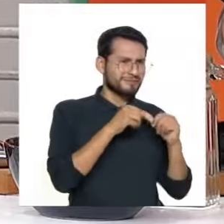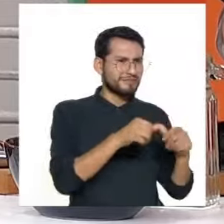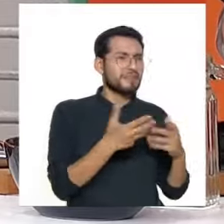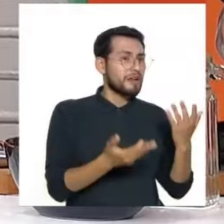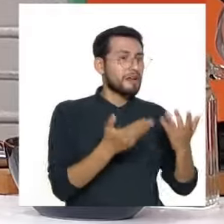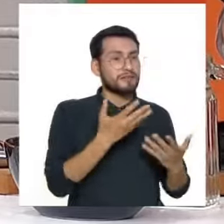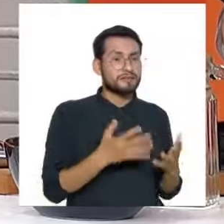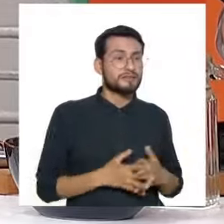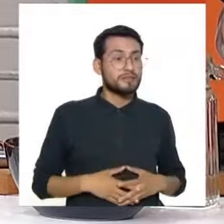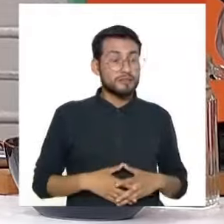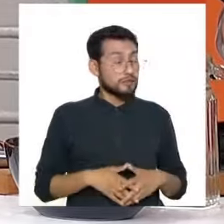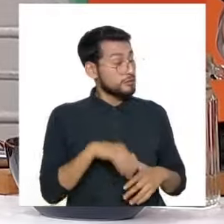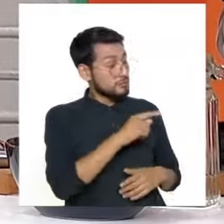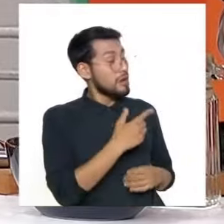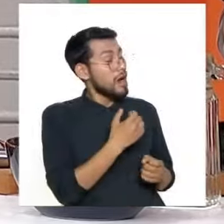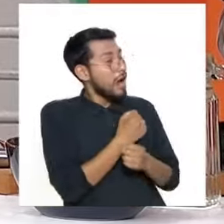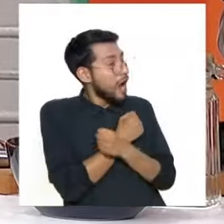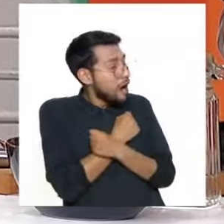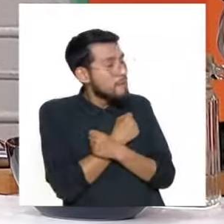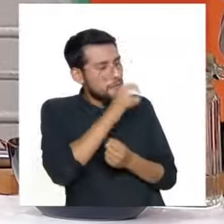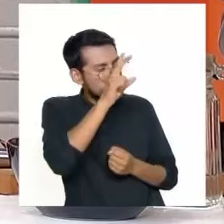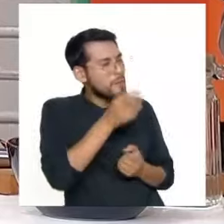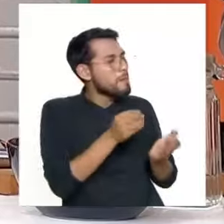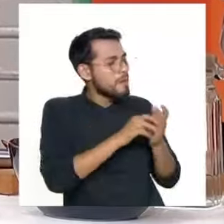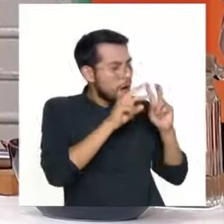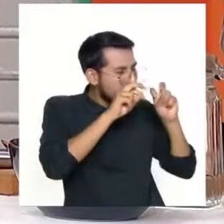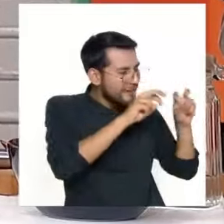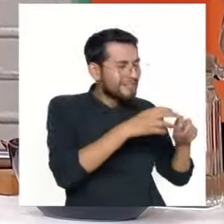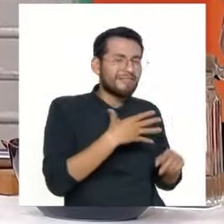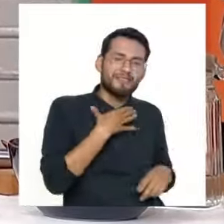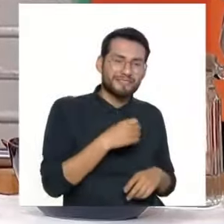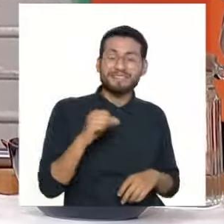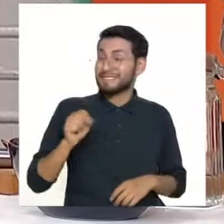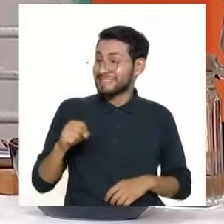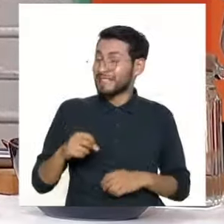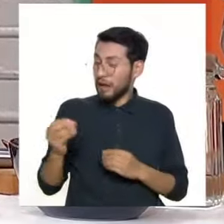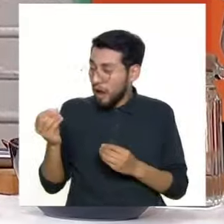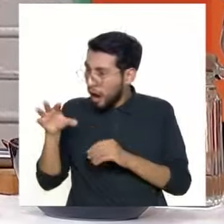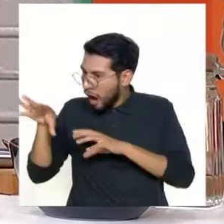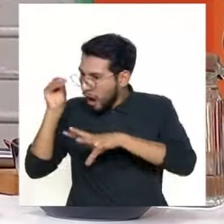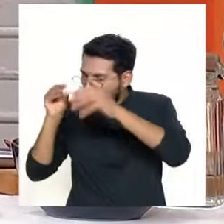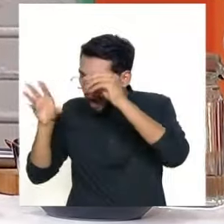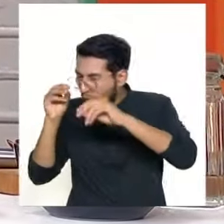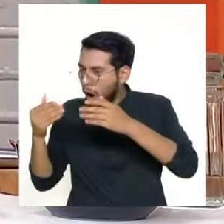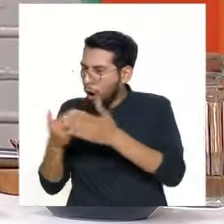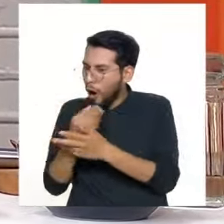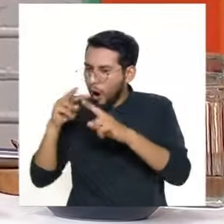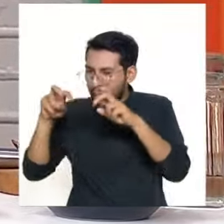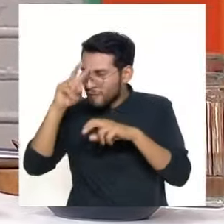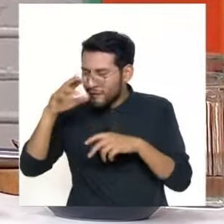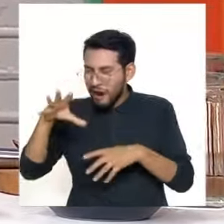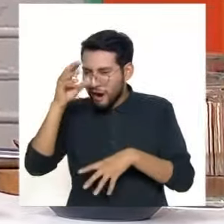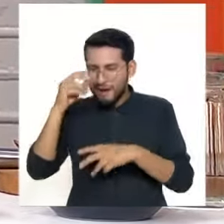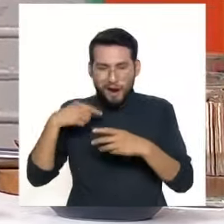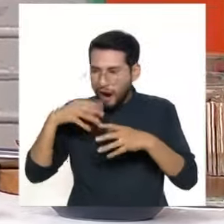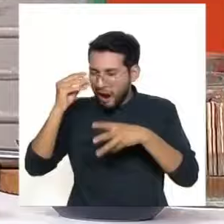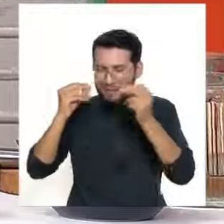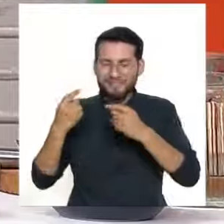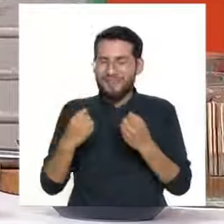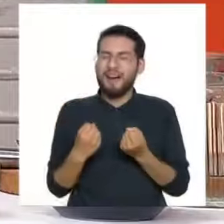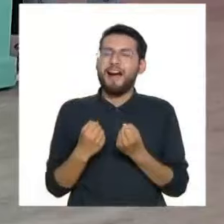de repente hacer una maestría ayud a amar El Perú más No es cierto Sí Exacto me encanta me ayuda a entenderlo mejor y cada vez que uno va entendiendo El Perú es